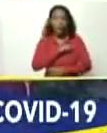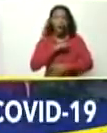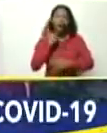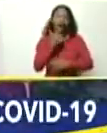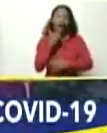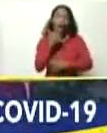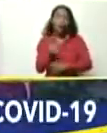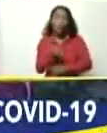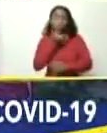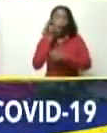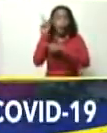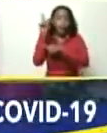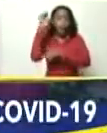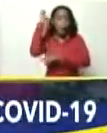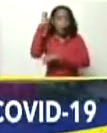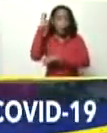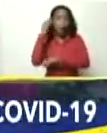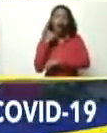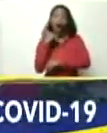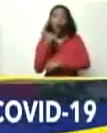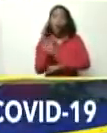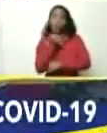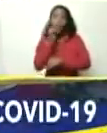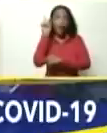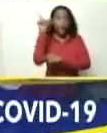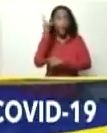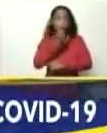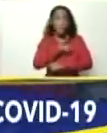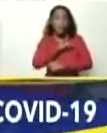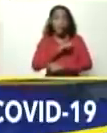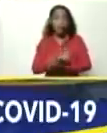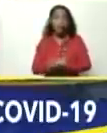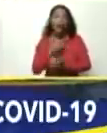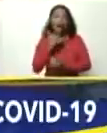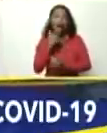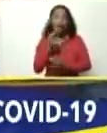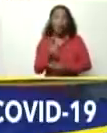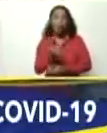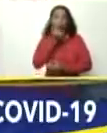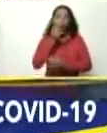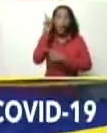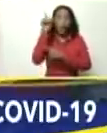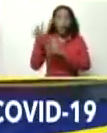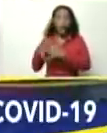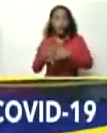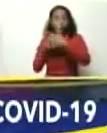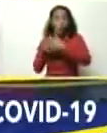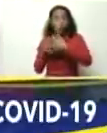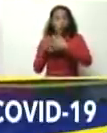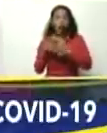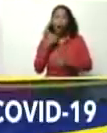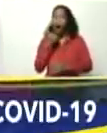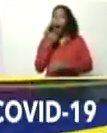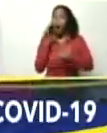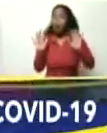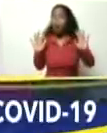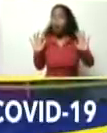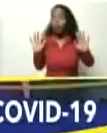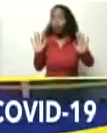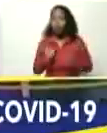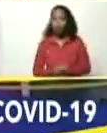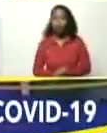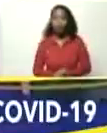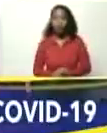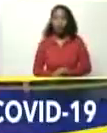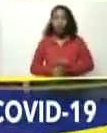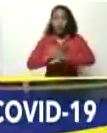está fallando en Europa. Algo está fallando en España. Algo está fallando en Estados Unidos. Algo.